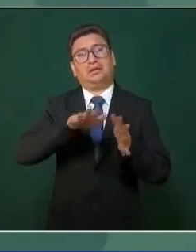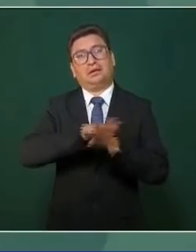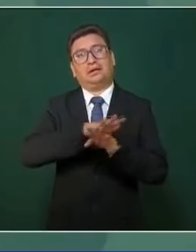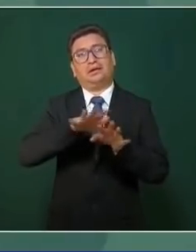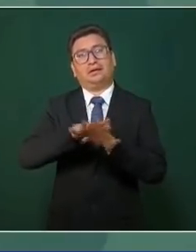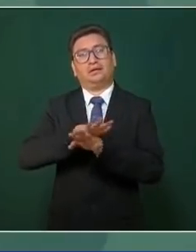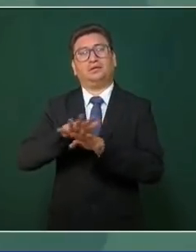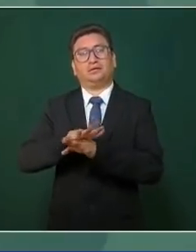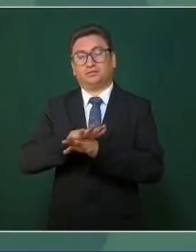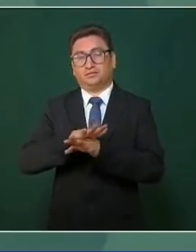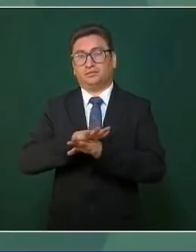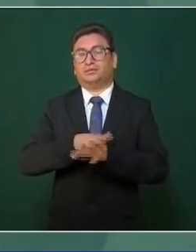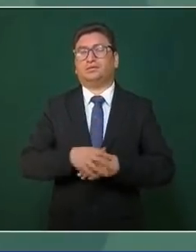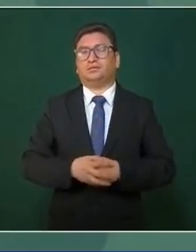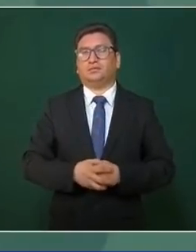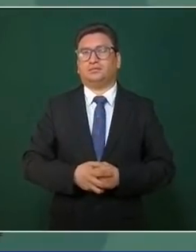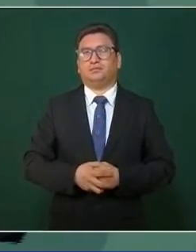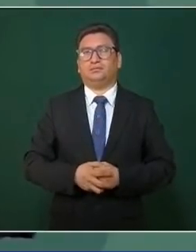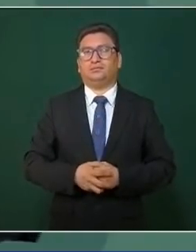que